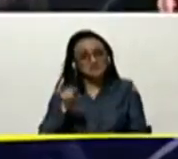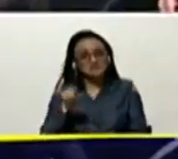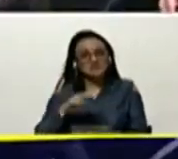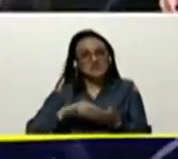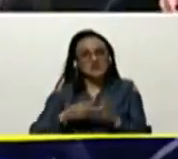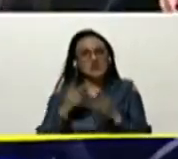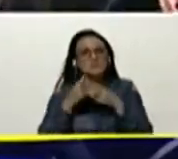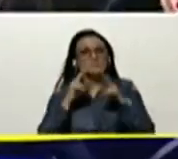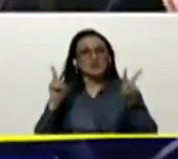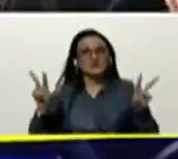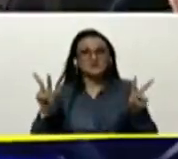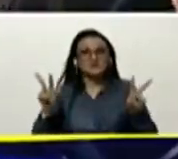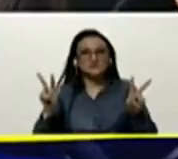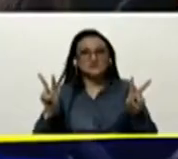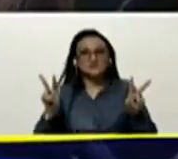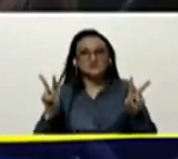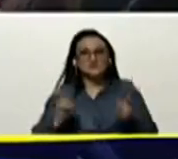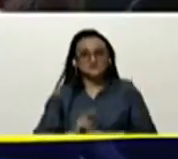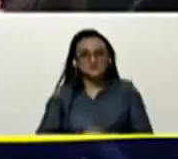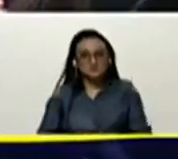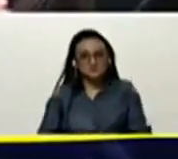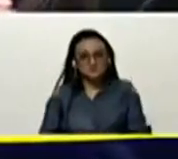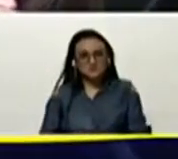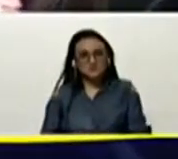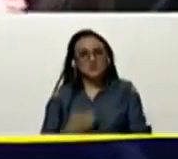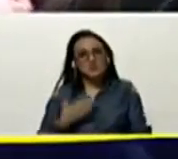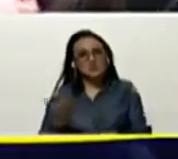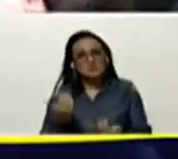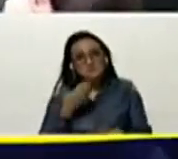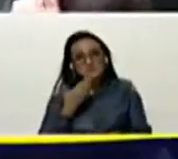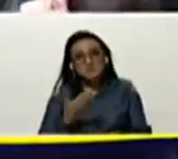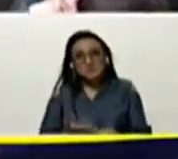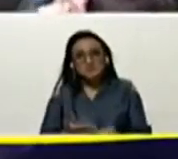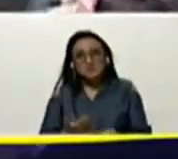paz. Y bueno, y le pido permiso,